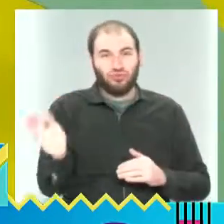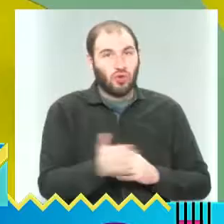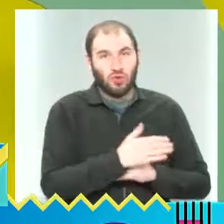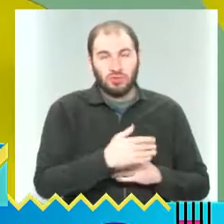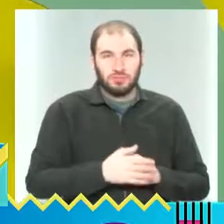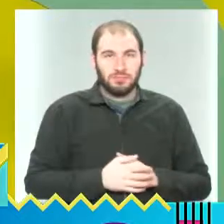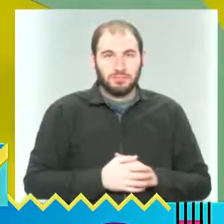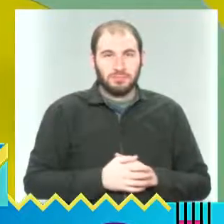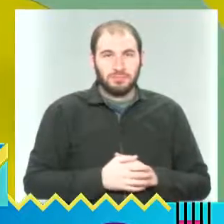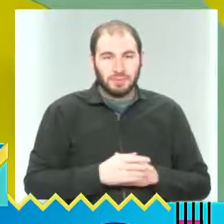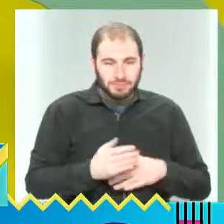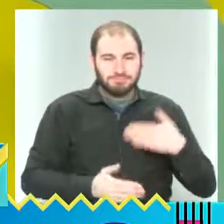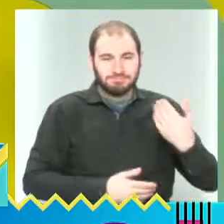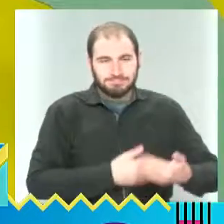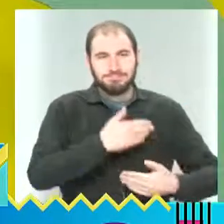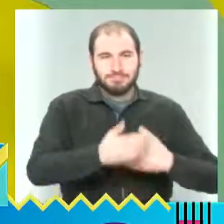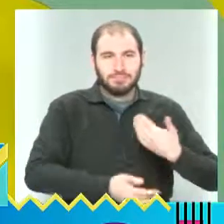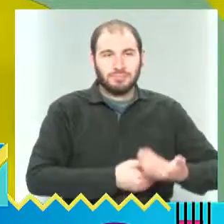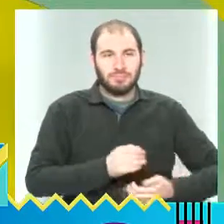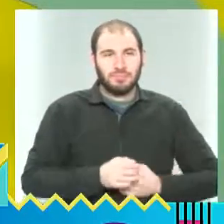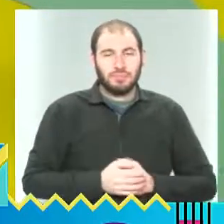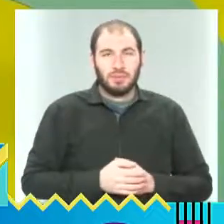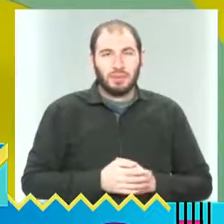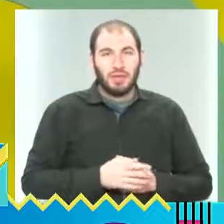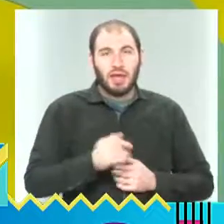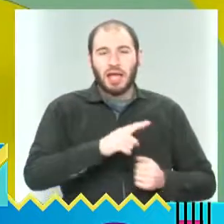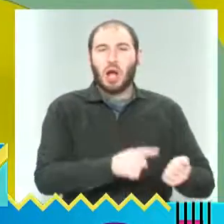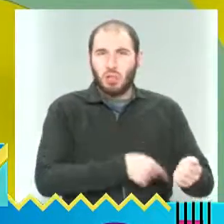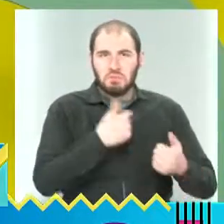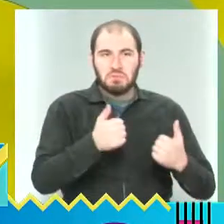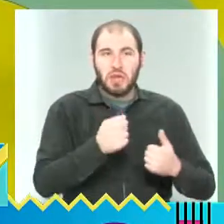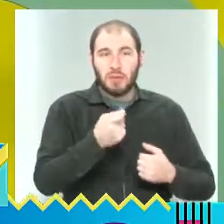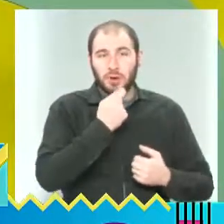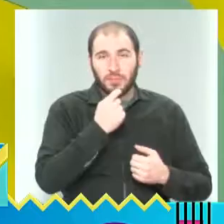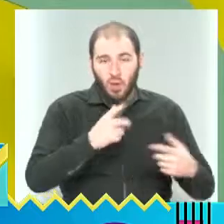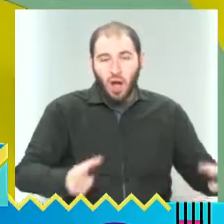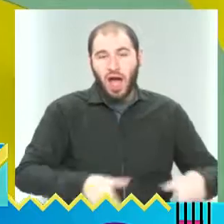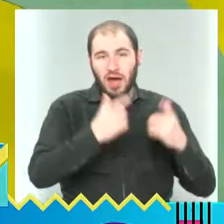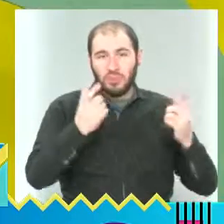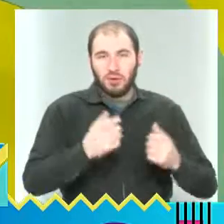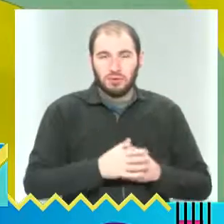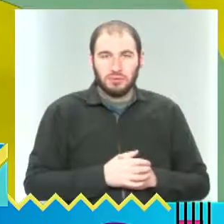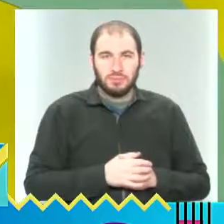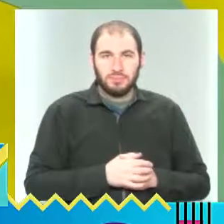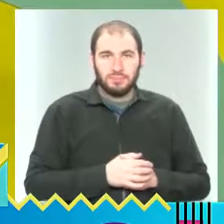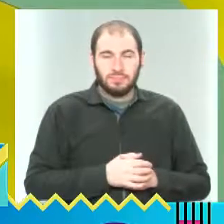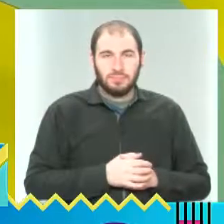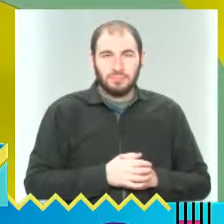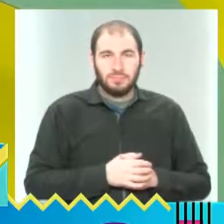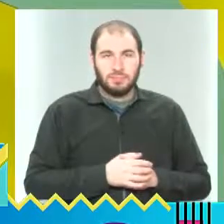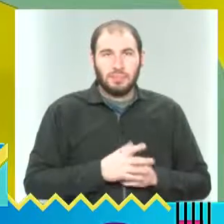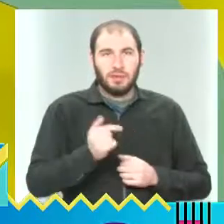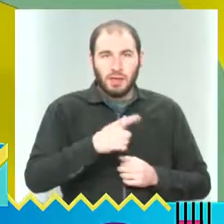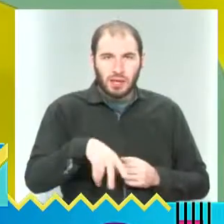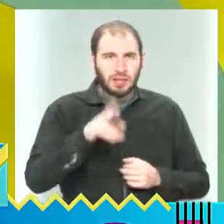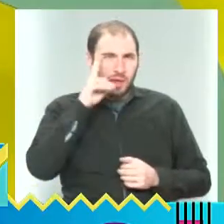que ir llevando hacia adelante. Y así como hay buenas tradiciones como es la del arbolado, y que debería, digamos,